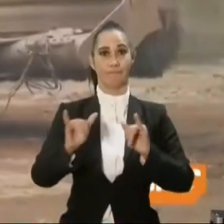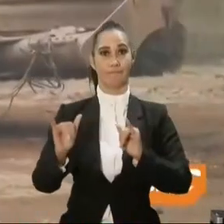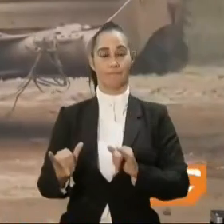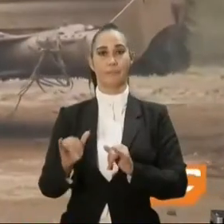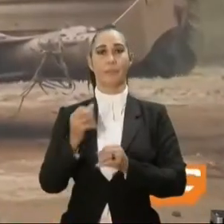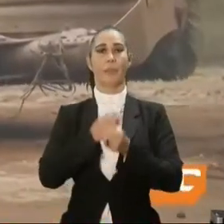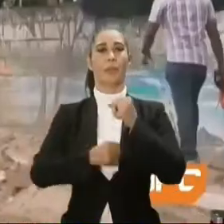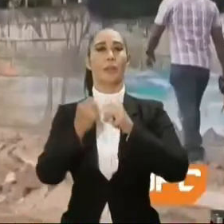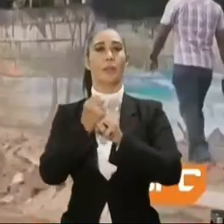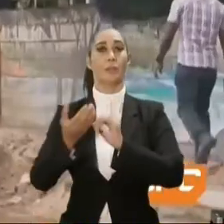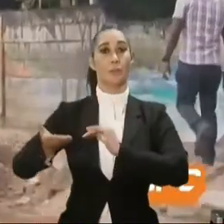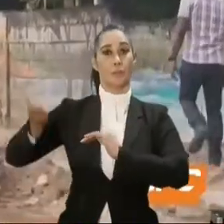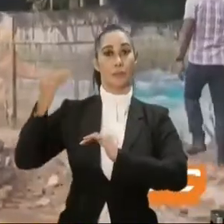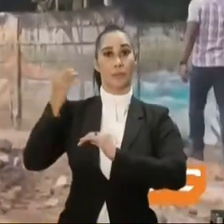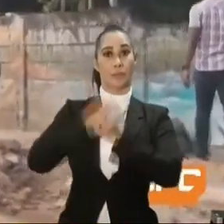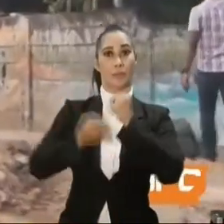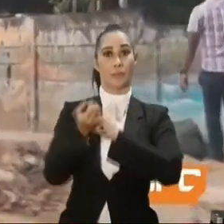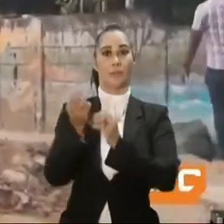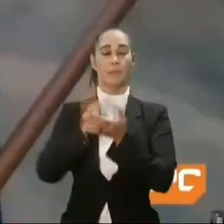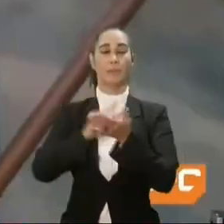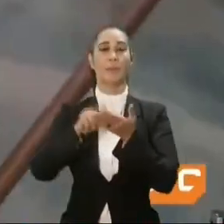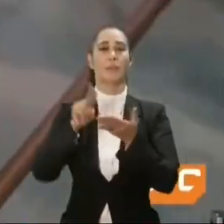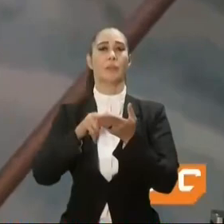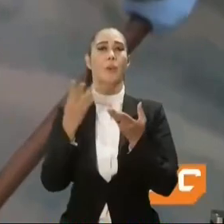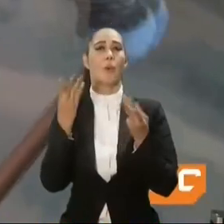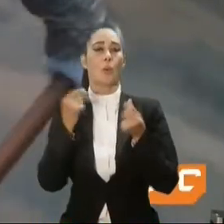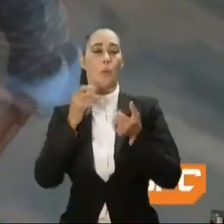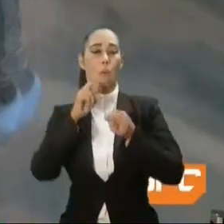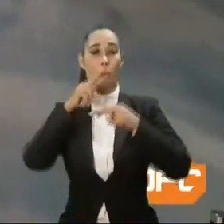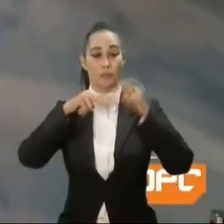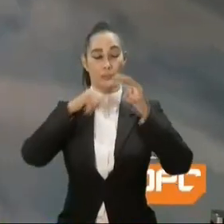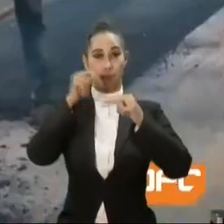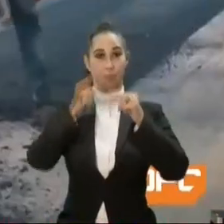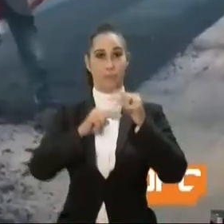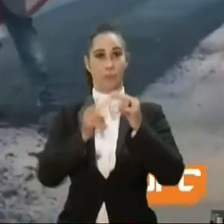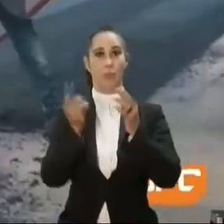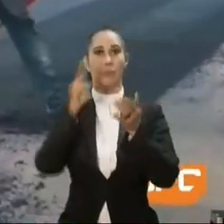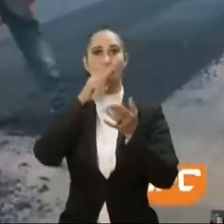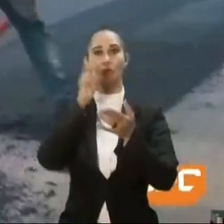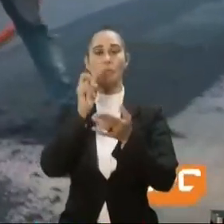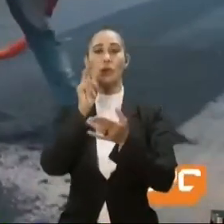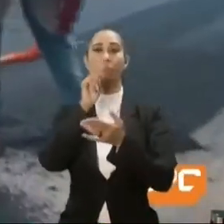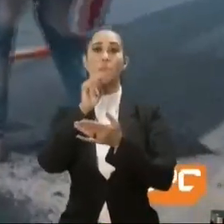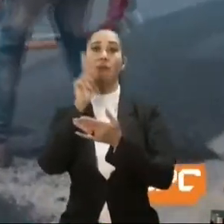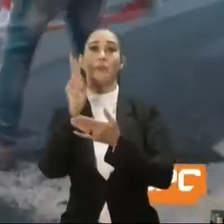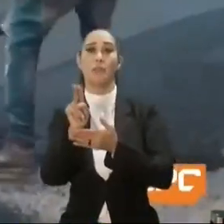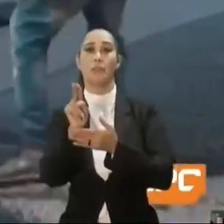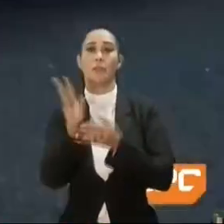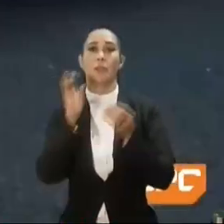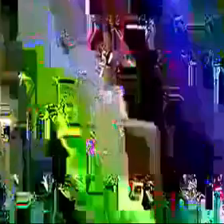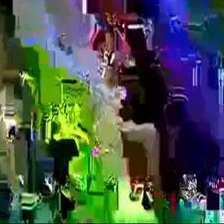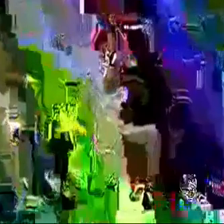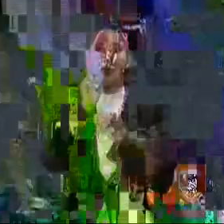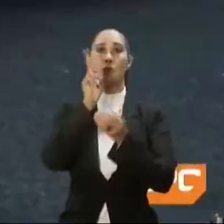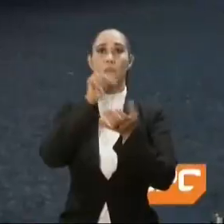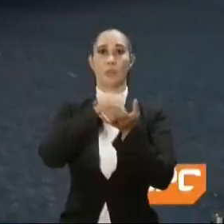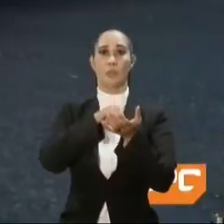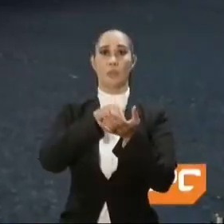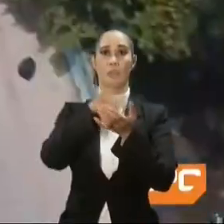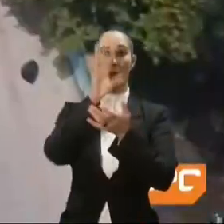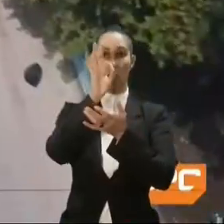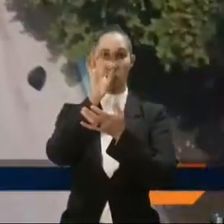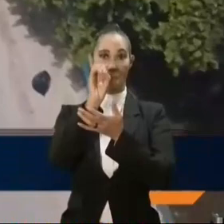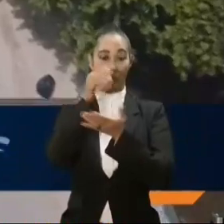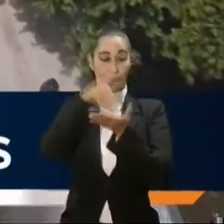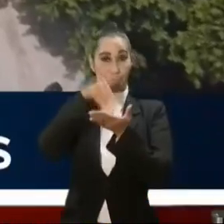el gobierno ejecutó 271 obras de infraestructura con una inversión de 90.390 millones de pesos